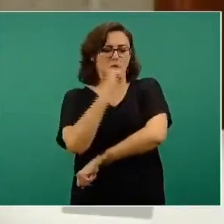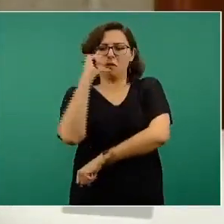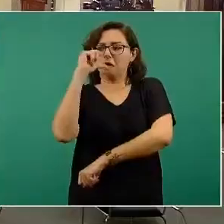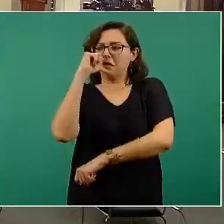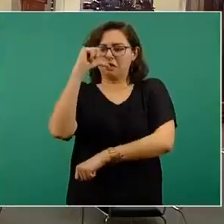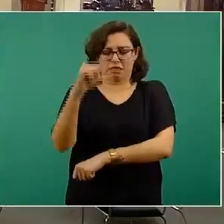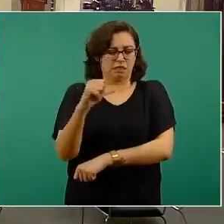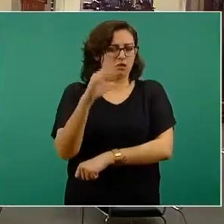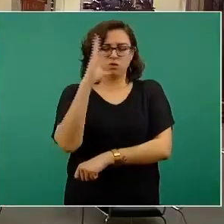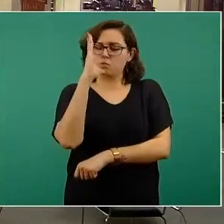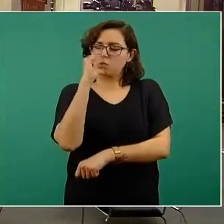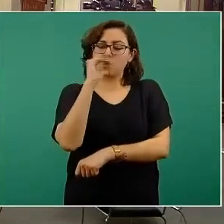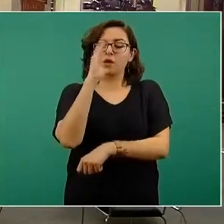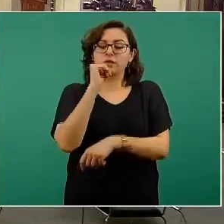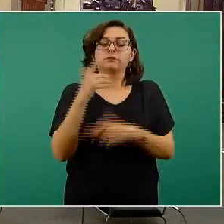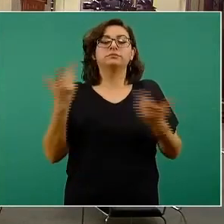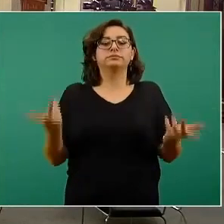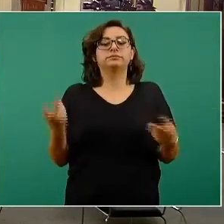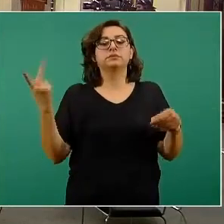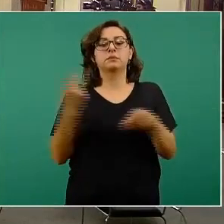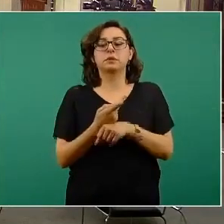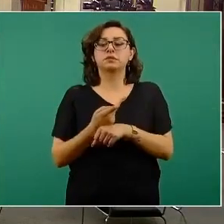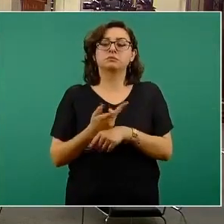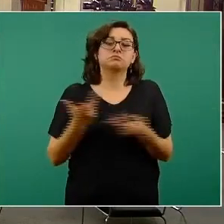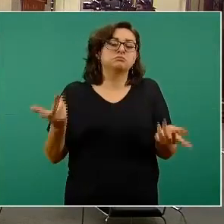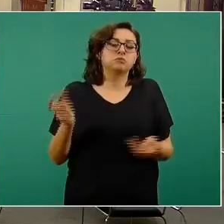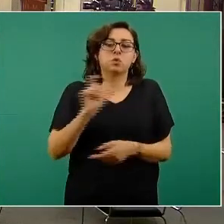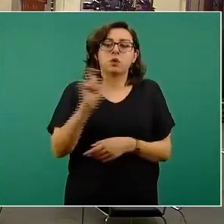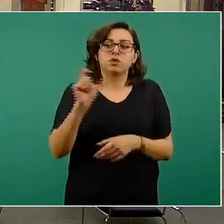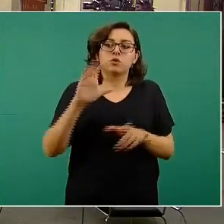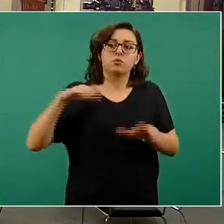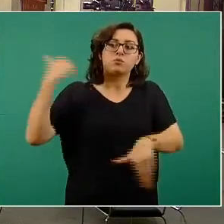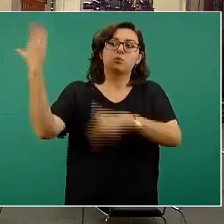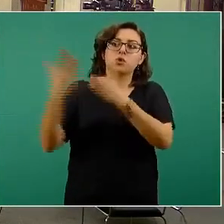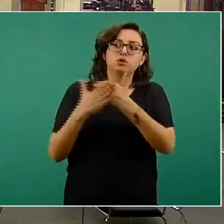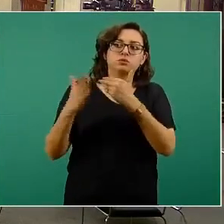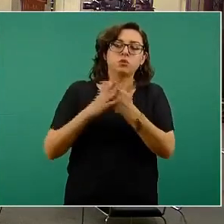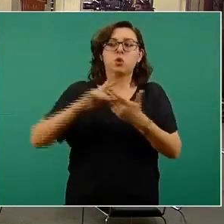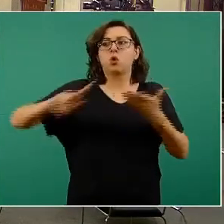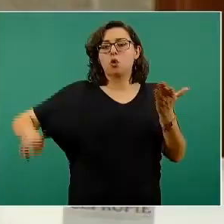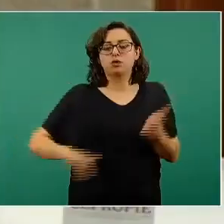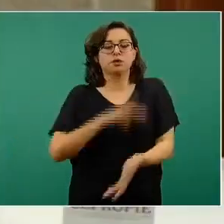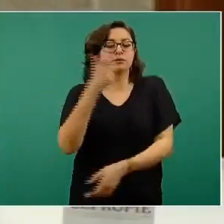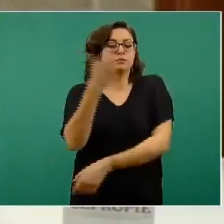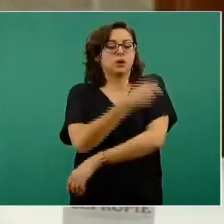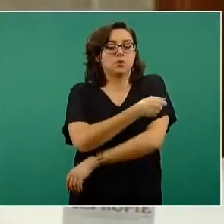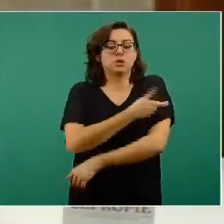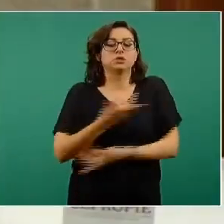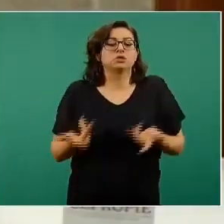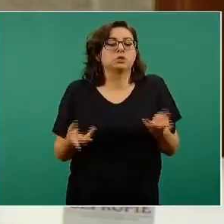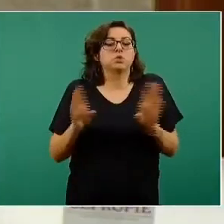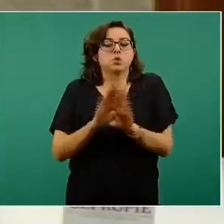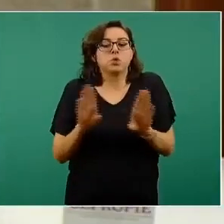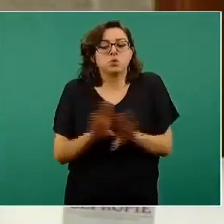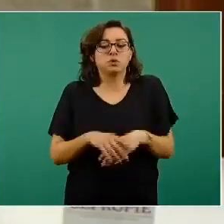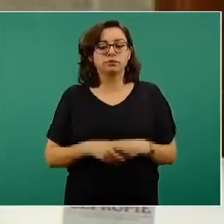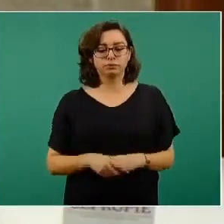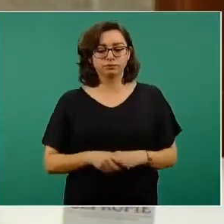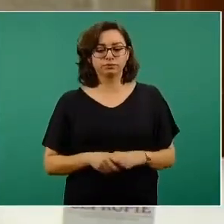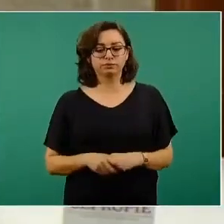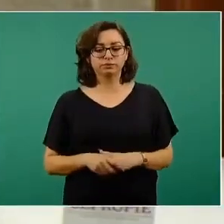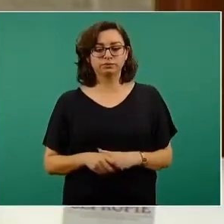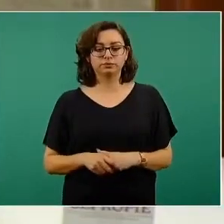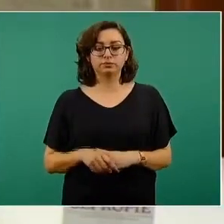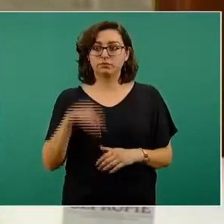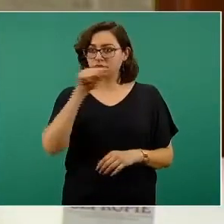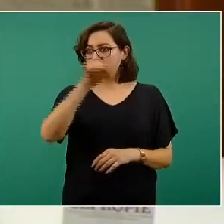aplicada una dosis, de ser aplicadas 2 dosis, ¿cuándo se podrían volver a vacunar estas personas, o cuándo podrían volver a llegar la vacunación a estos